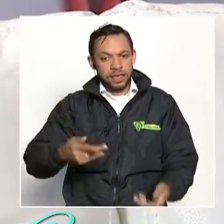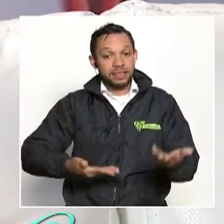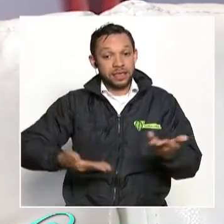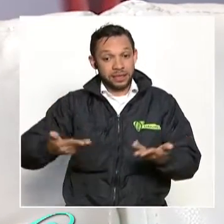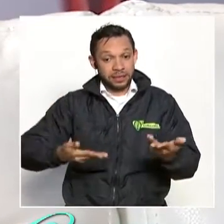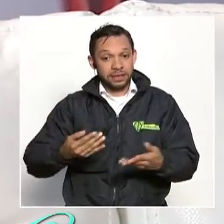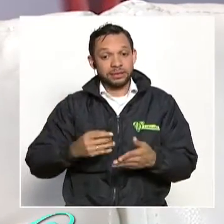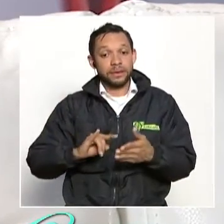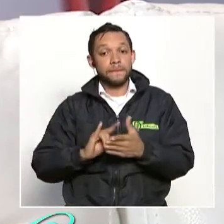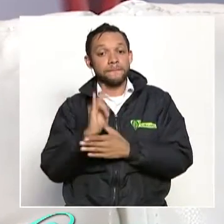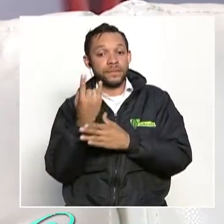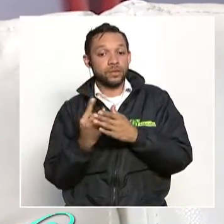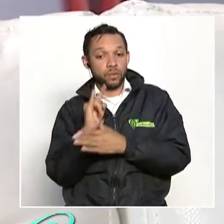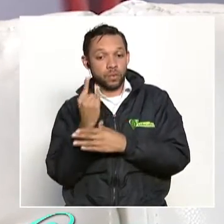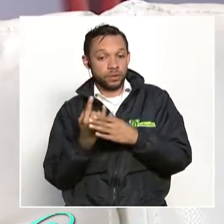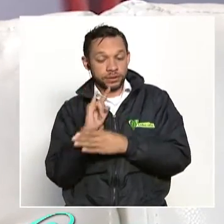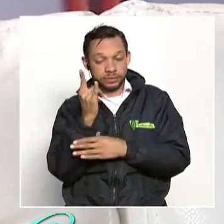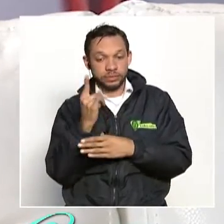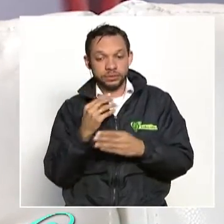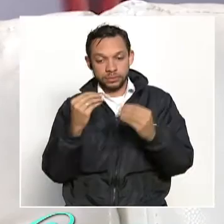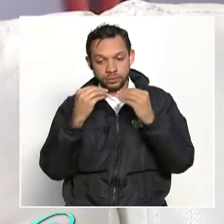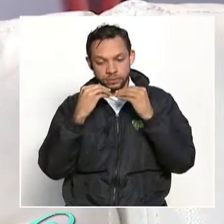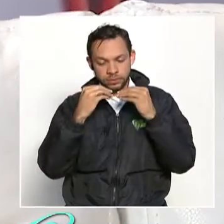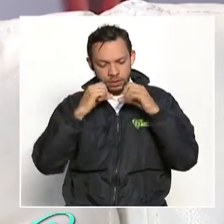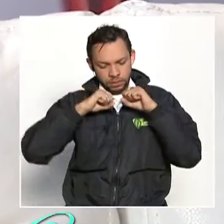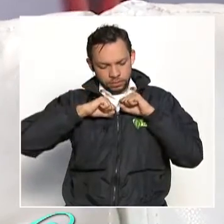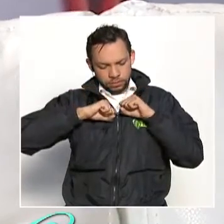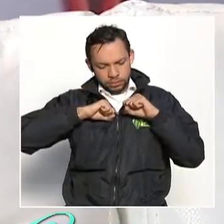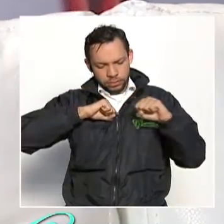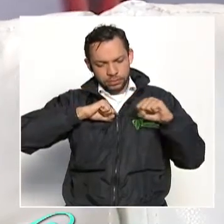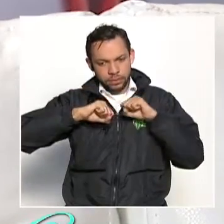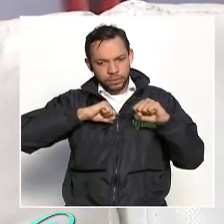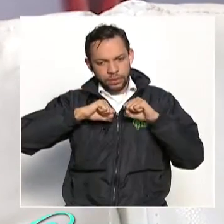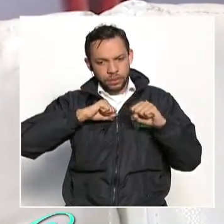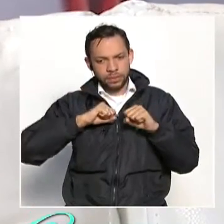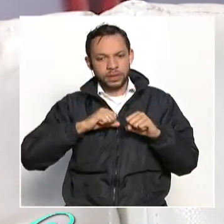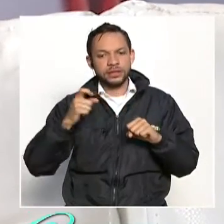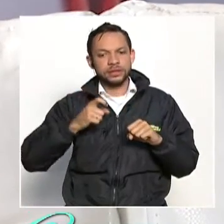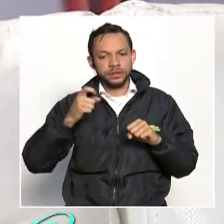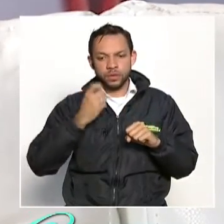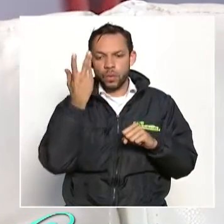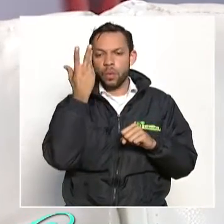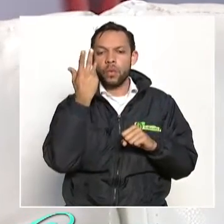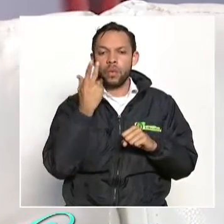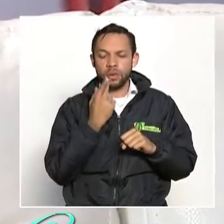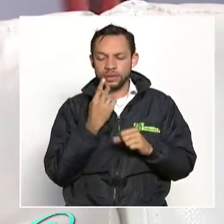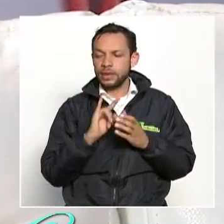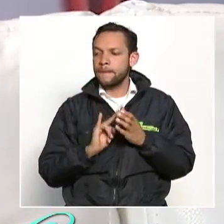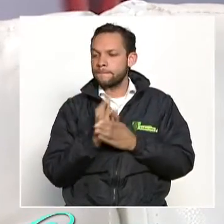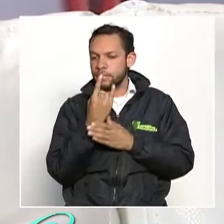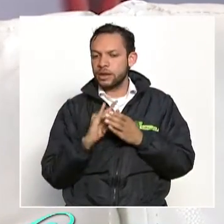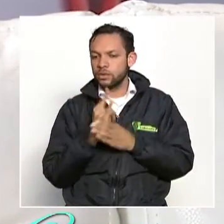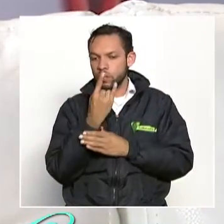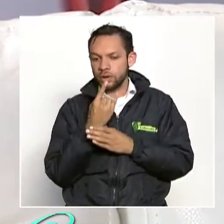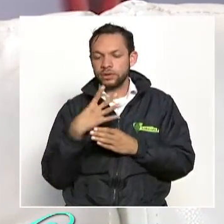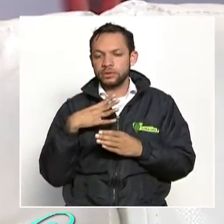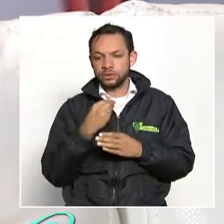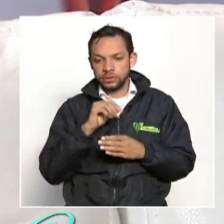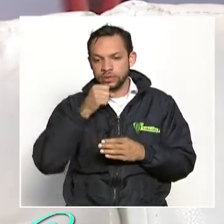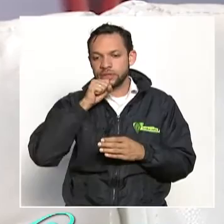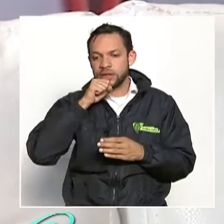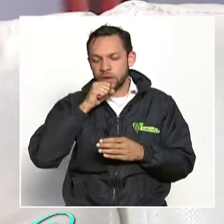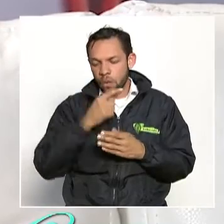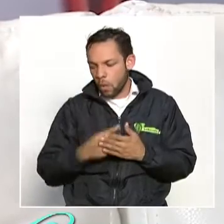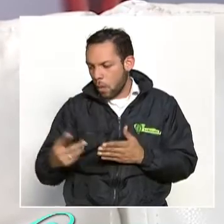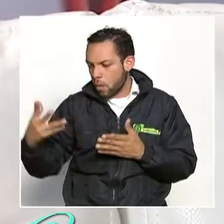es básicamente a base de vegetales. Los vegetales es lo que nosotros deberíamos comer en mayor instancia, según las recomendaciones, por ejemplo, de la